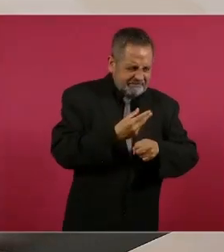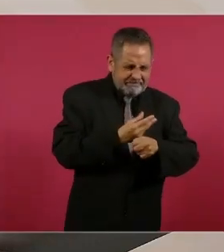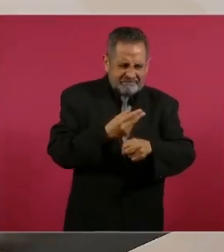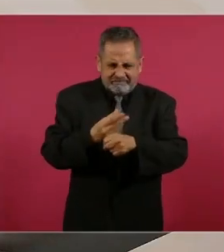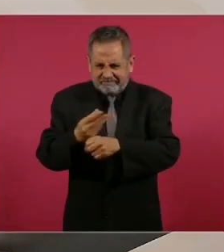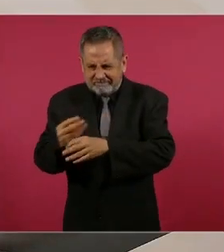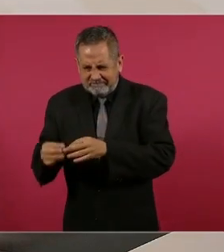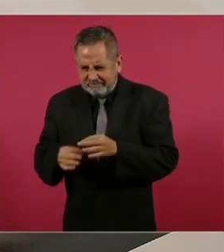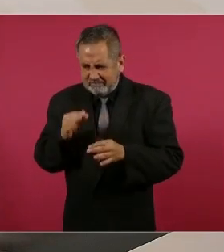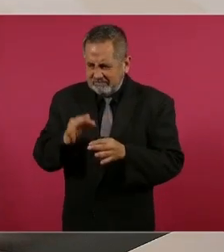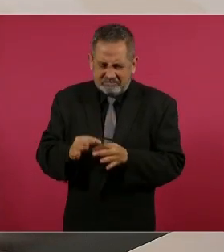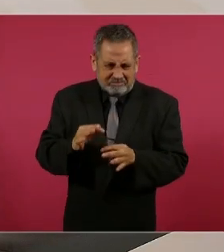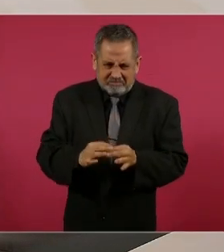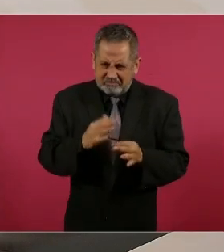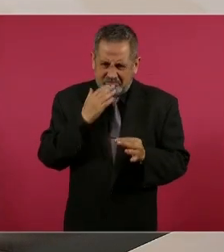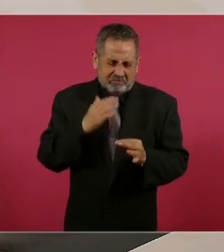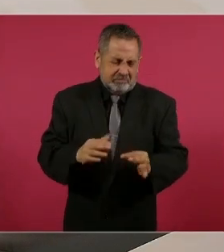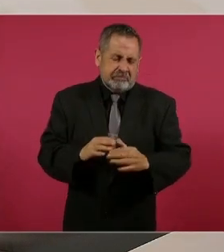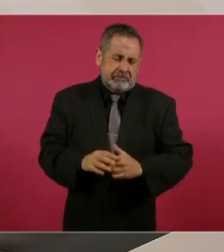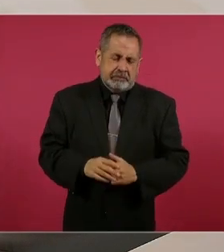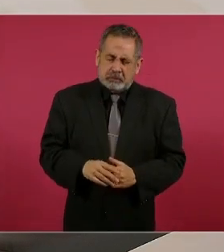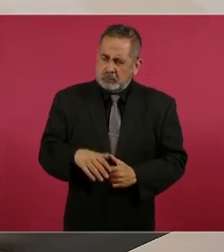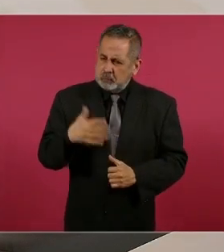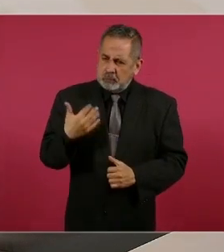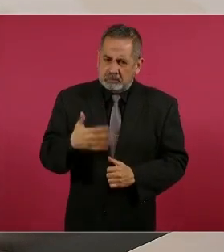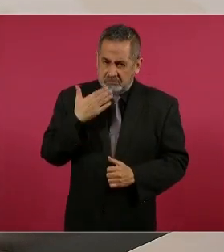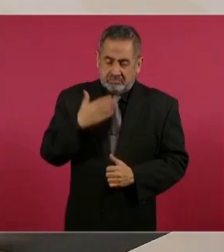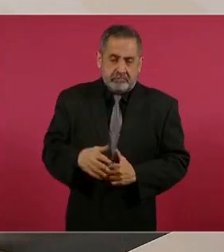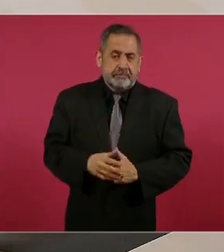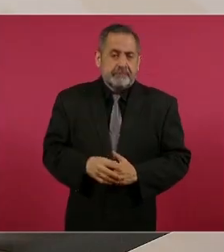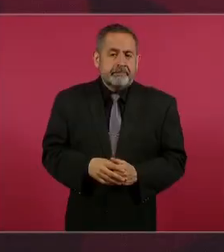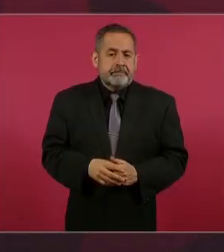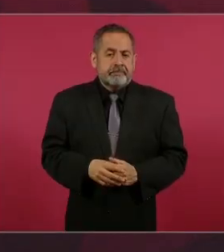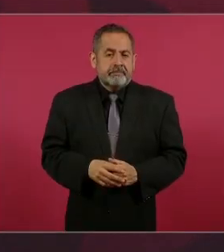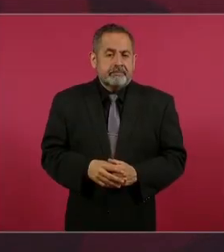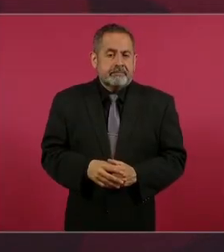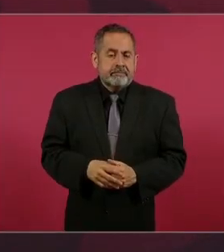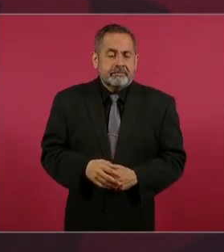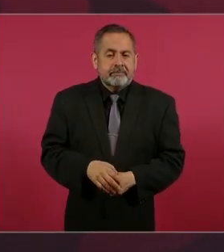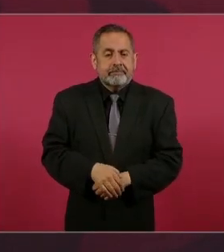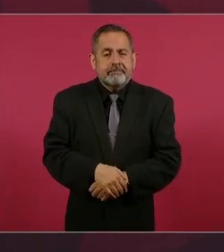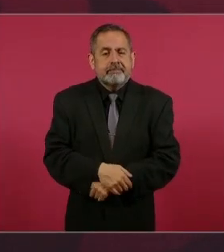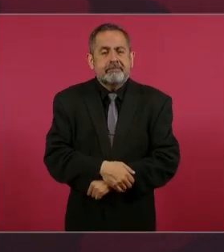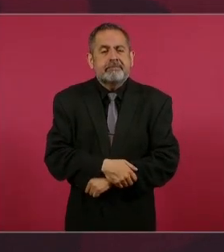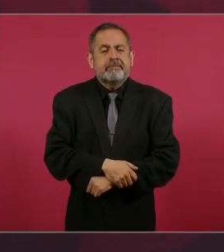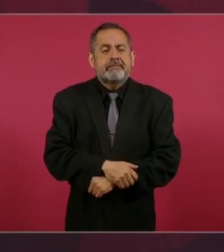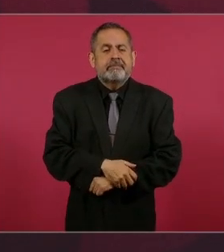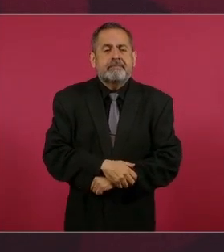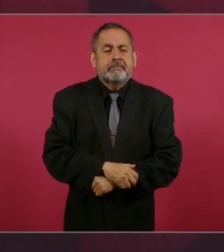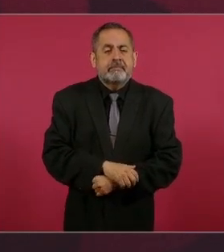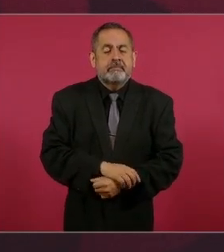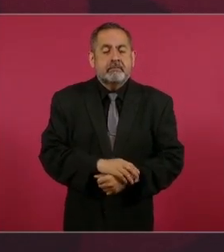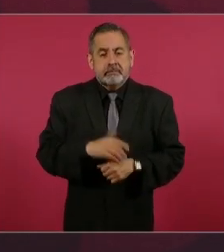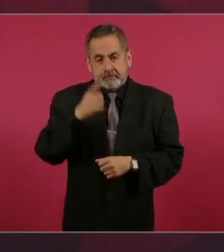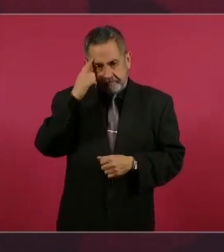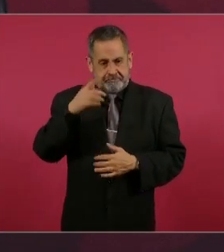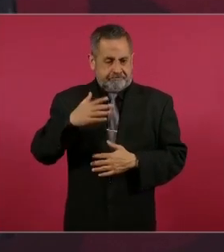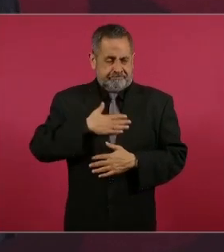y la verdad era para tener nuestra